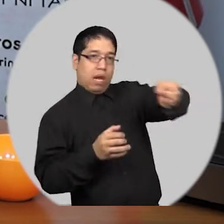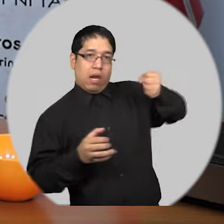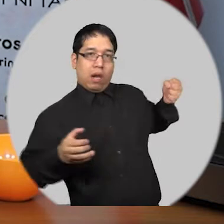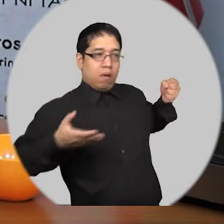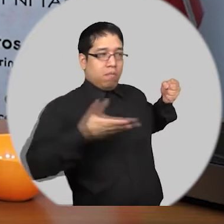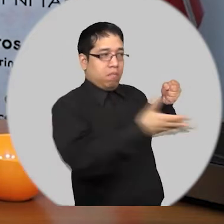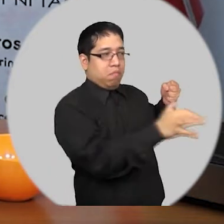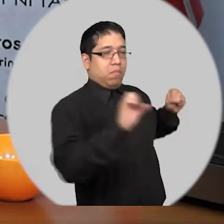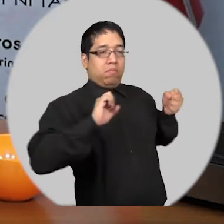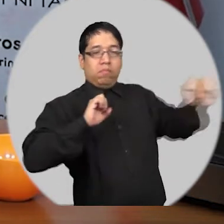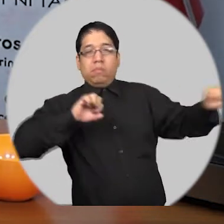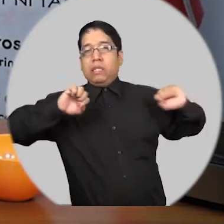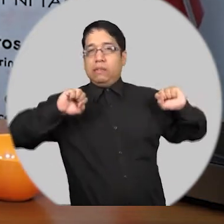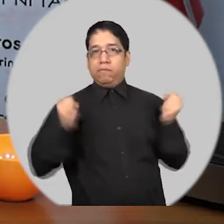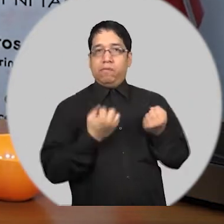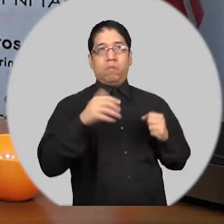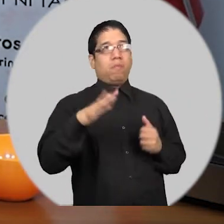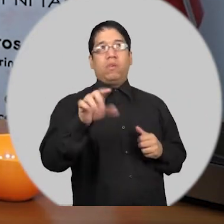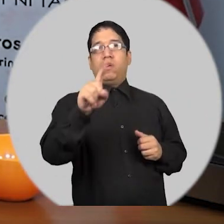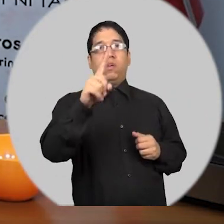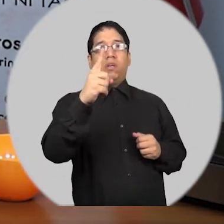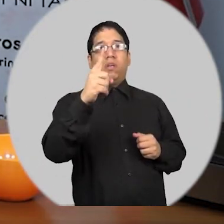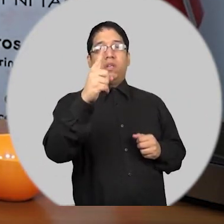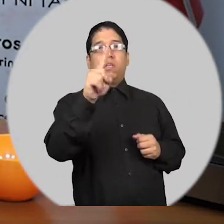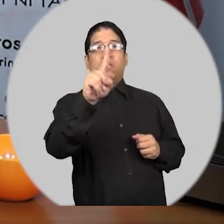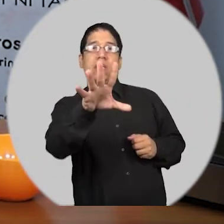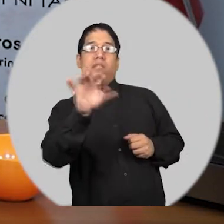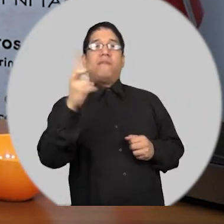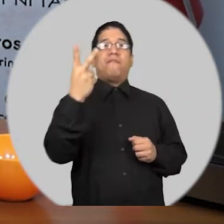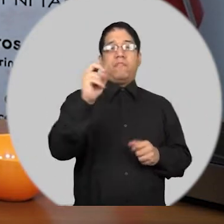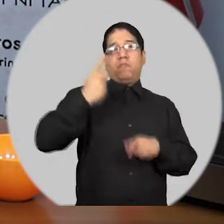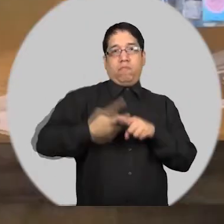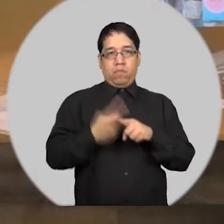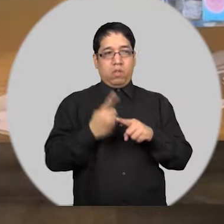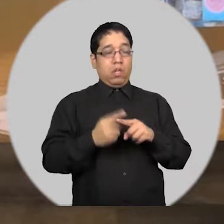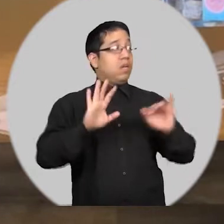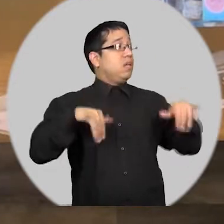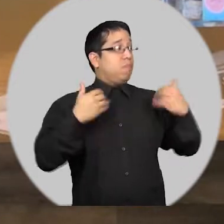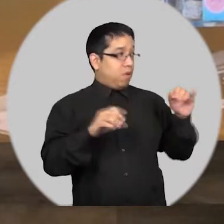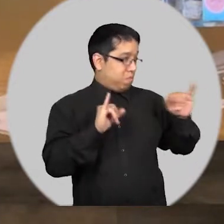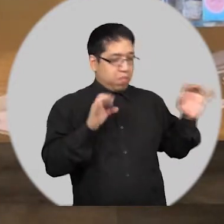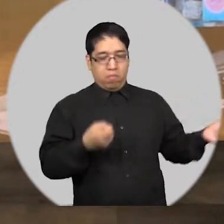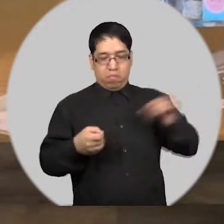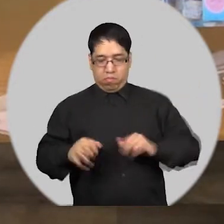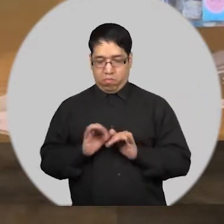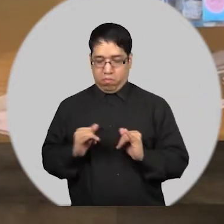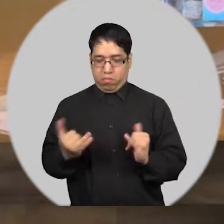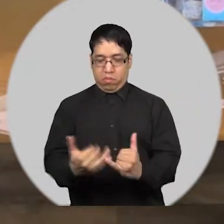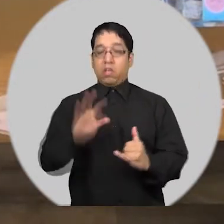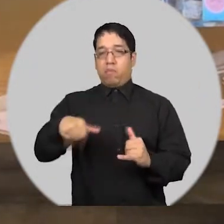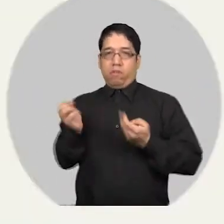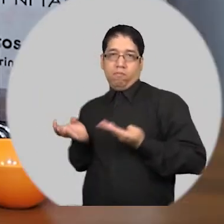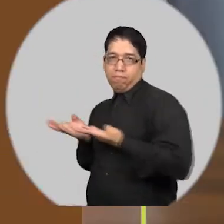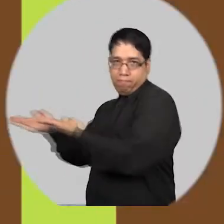heladera 15 a 20 minutitos para que pueda tomar forma. Y luego ya vamos a poner en nuestras tartaletitas para poder meter al